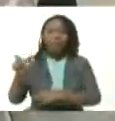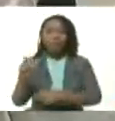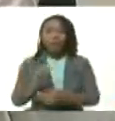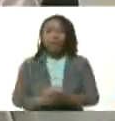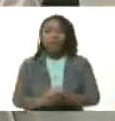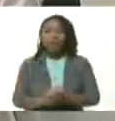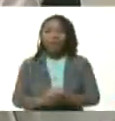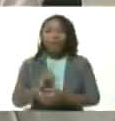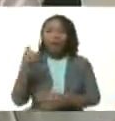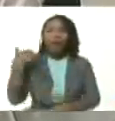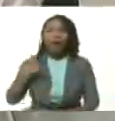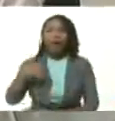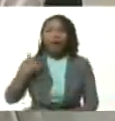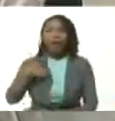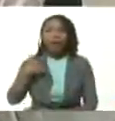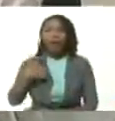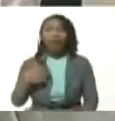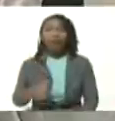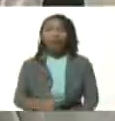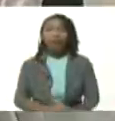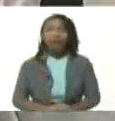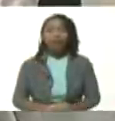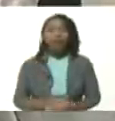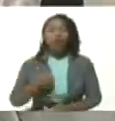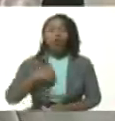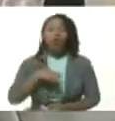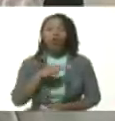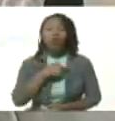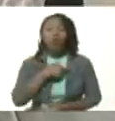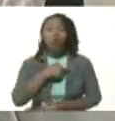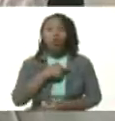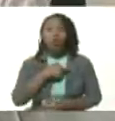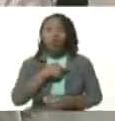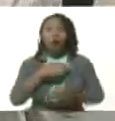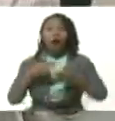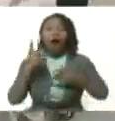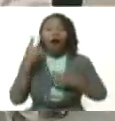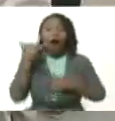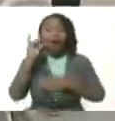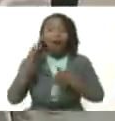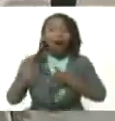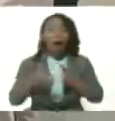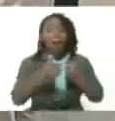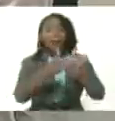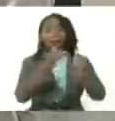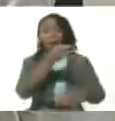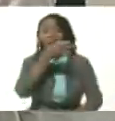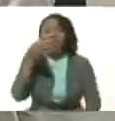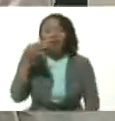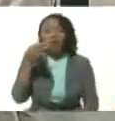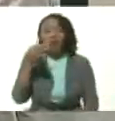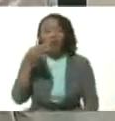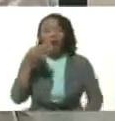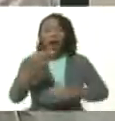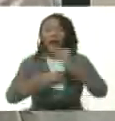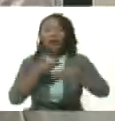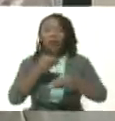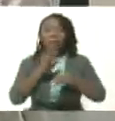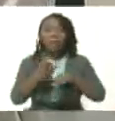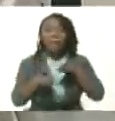Perón de Argentina. ¿Ah? Nosotros estamos en la dirección correcta, en el camino correcto, dando los